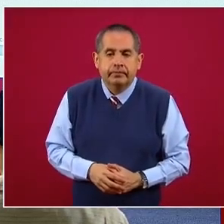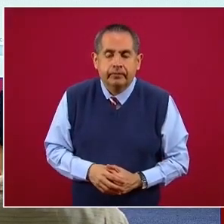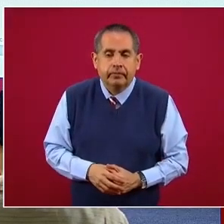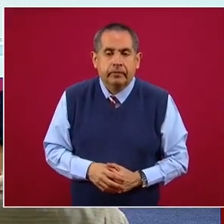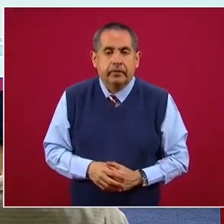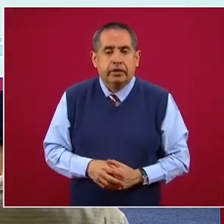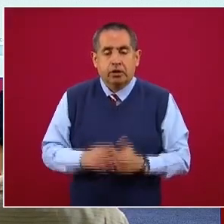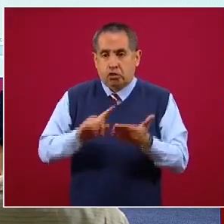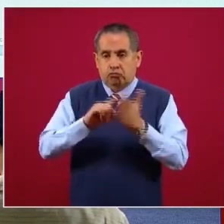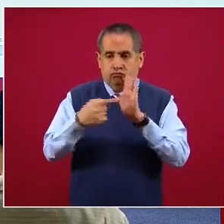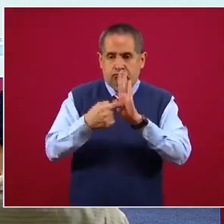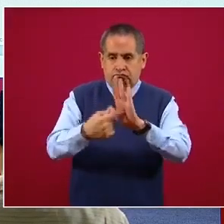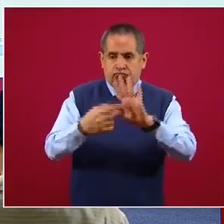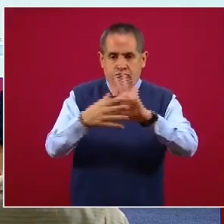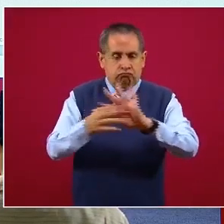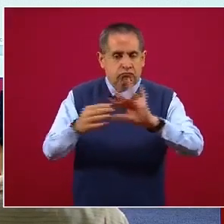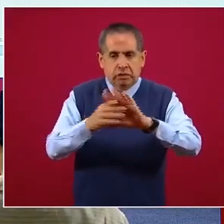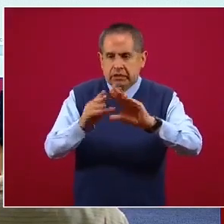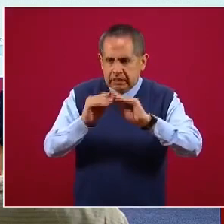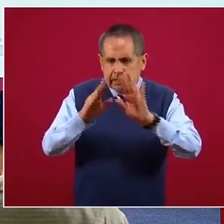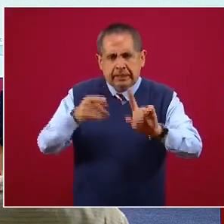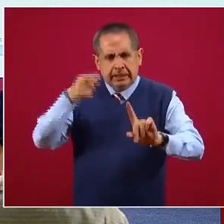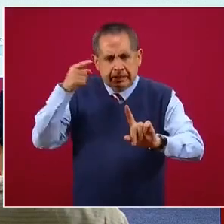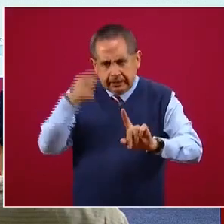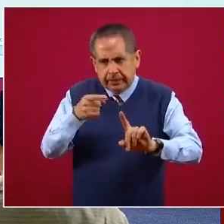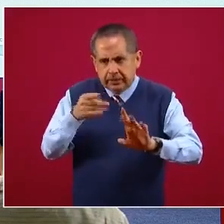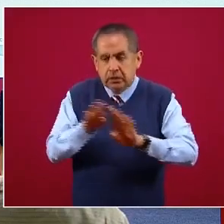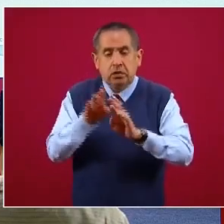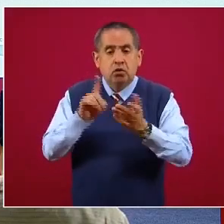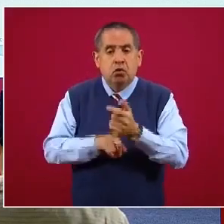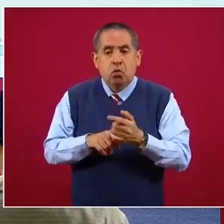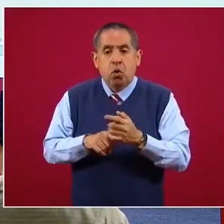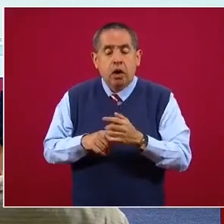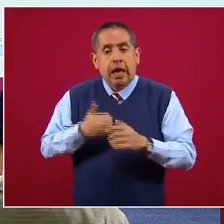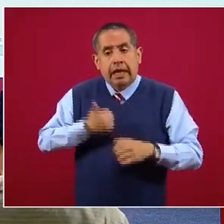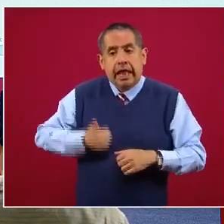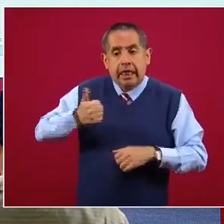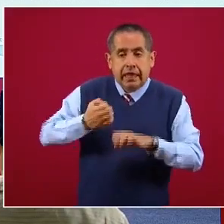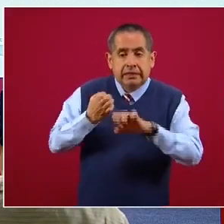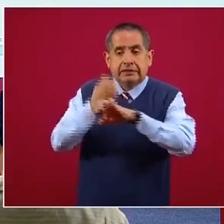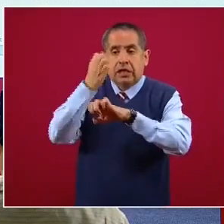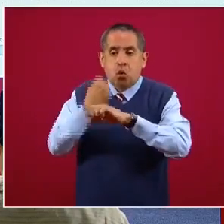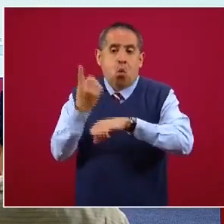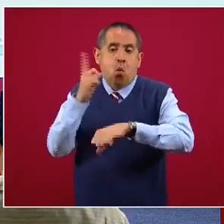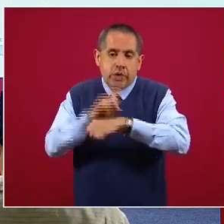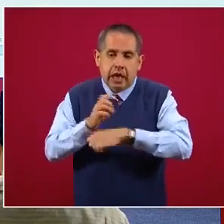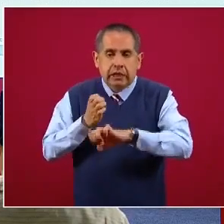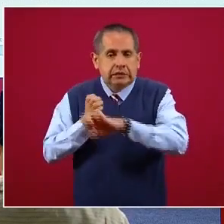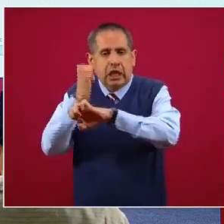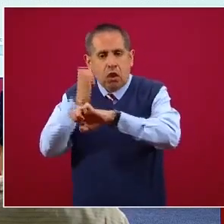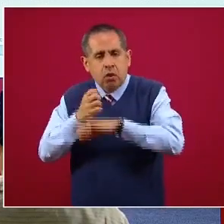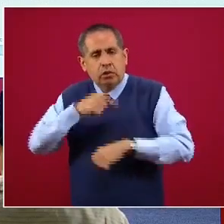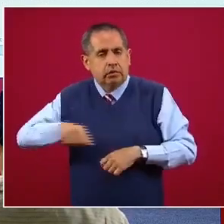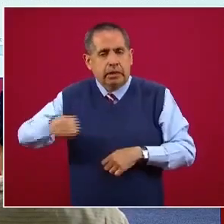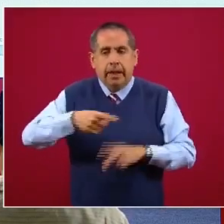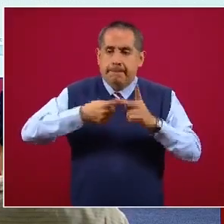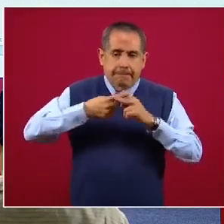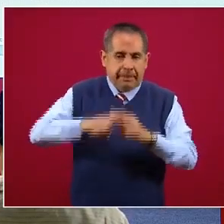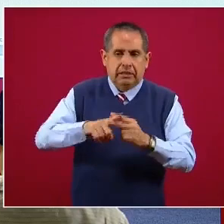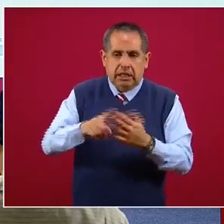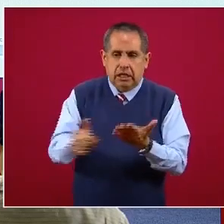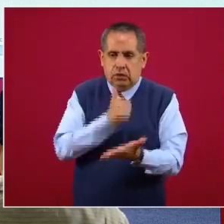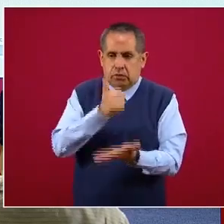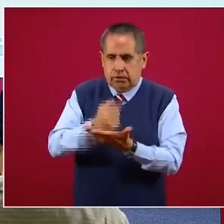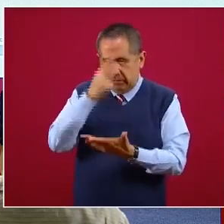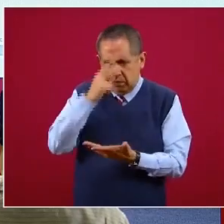Y ahora vamos a enfocarnos, dijimos que íbamos a estar tratando una entidad federativa por día. Vamos a empezar con la Ciudad de México. ¿Por qué la